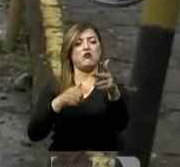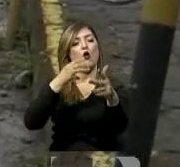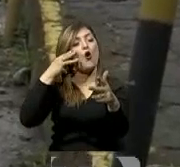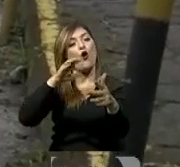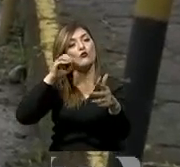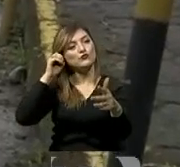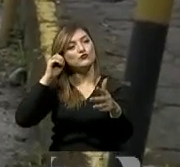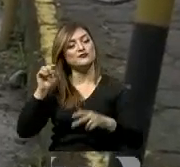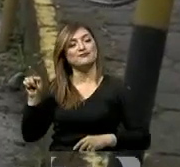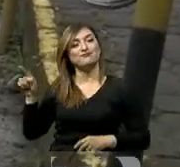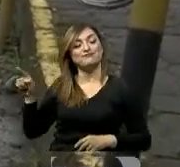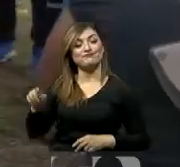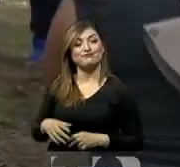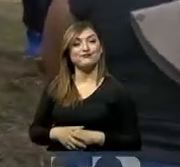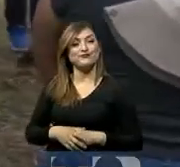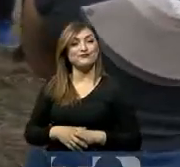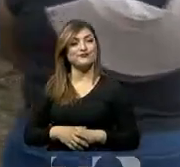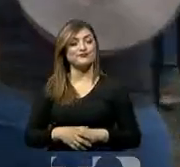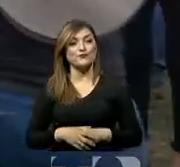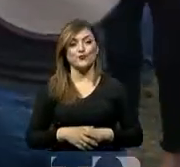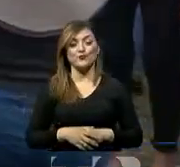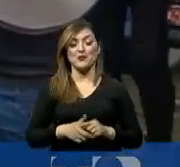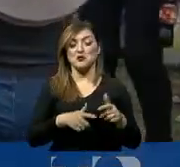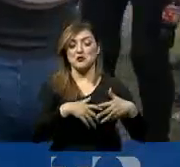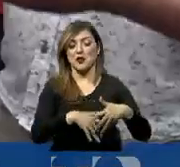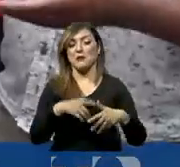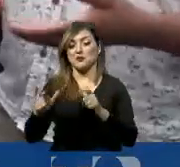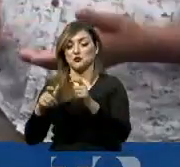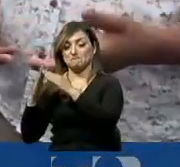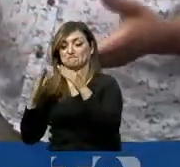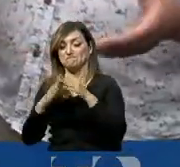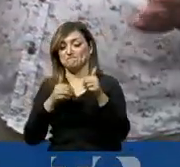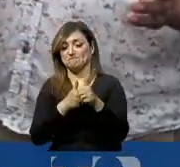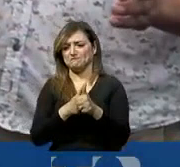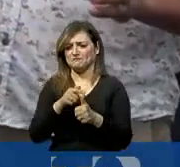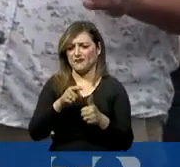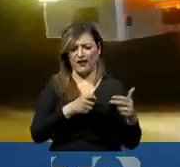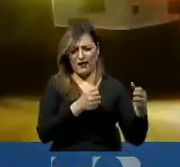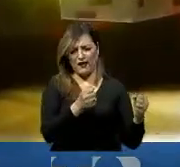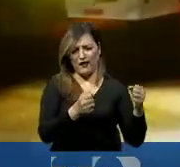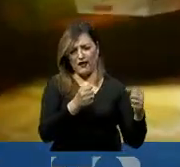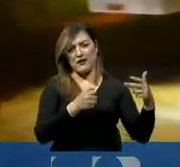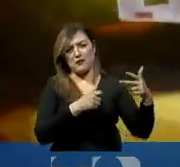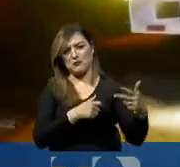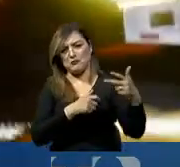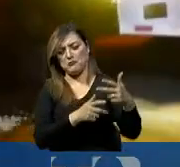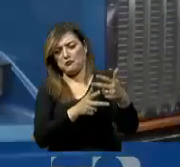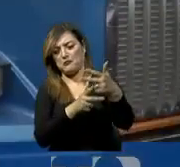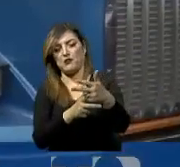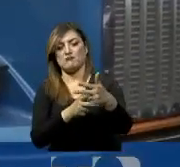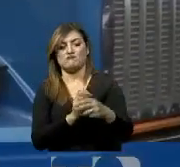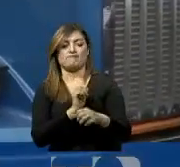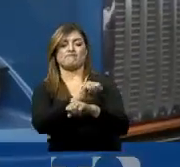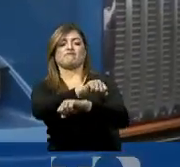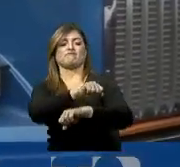La concentración en los exteriores de PEX Ambiente se mantuvo hasta las horas de la tarde. Ciudadanos rechazaban el ingreso de tanqueros que trasladaban lixiviados